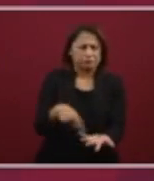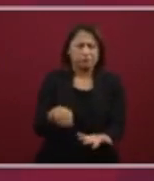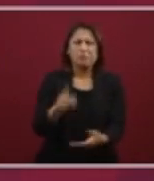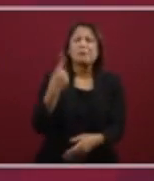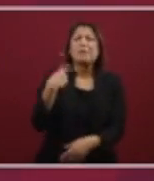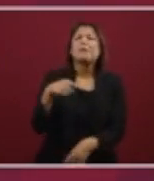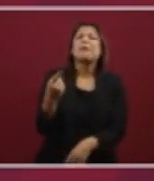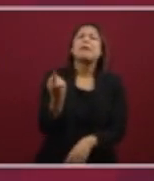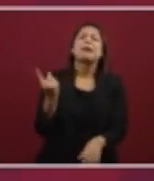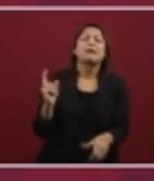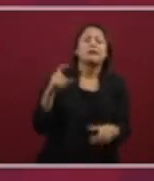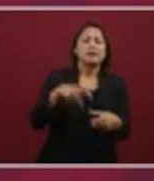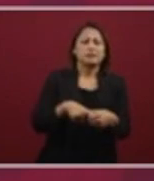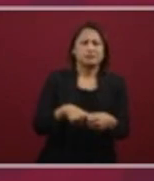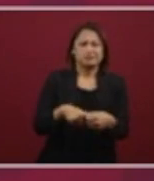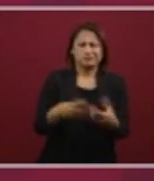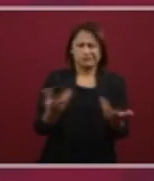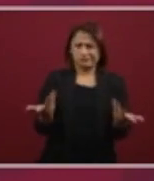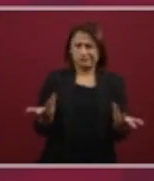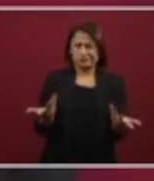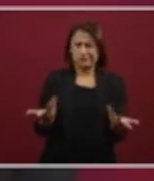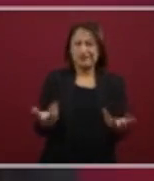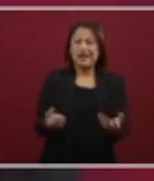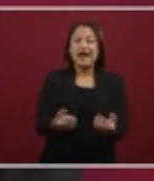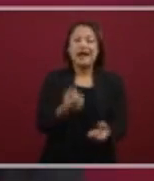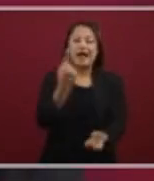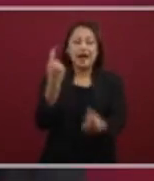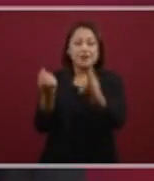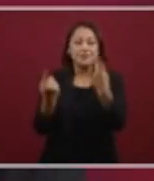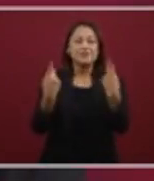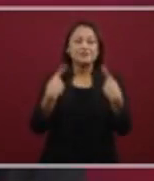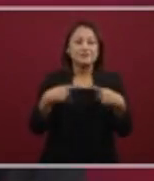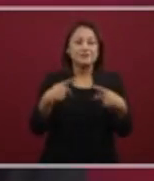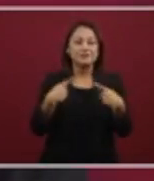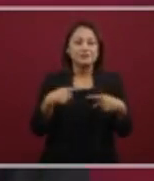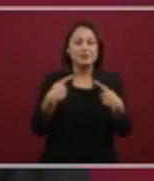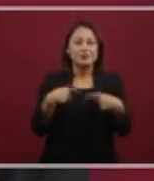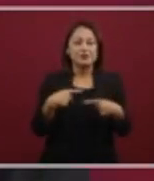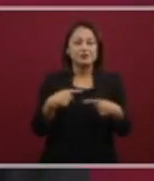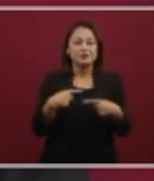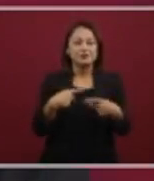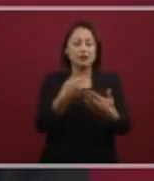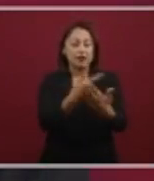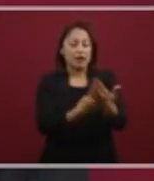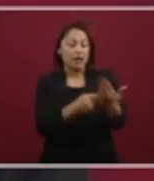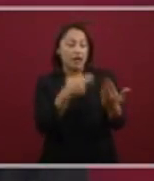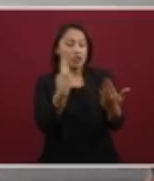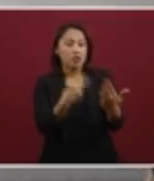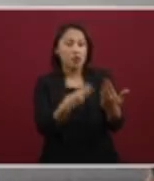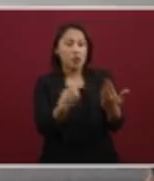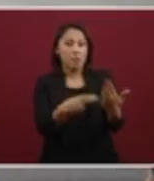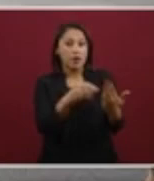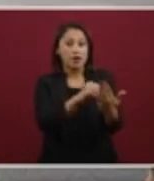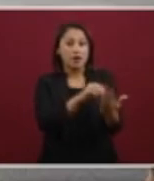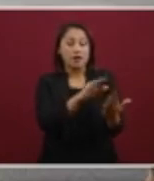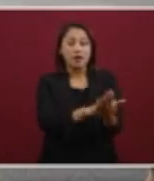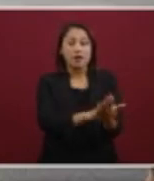Luego se enojan porque salen a relucir los nombres,